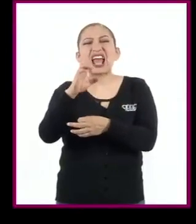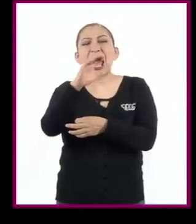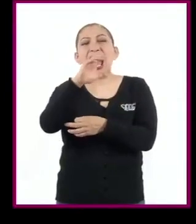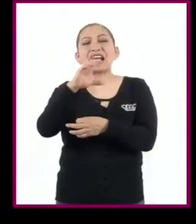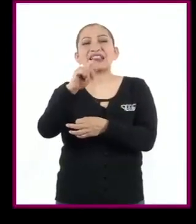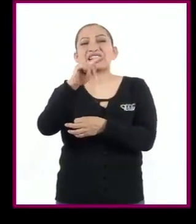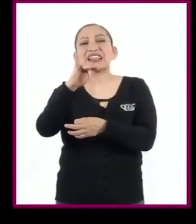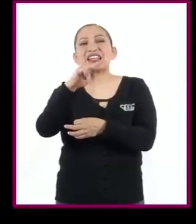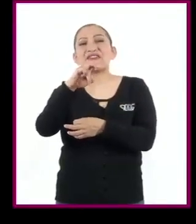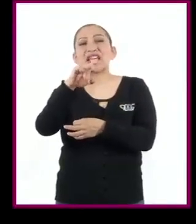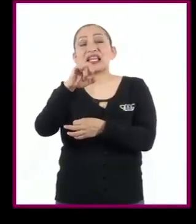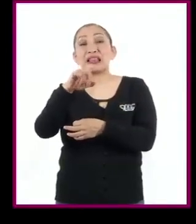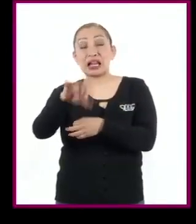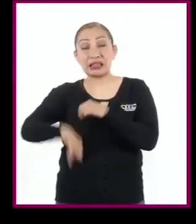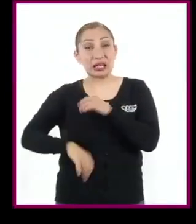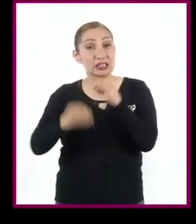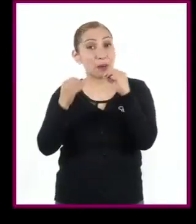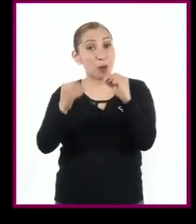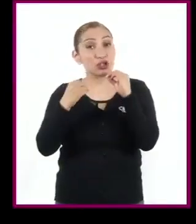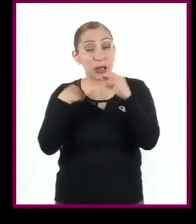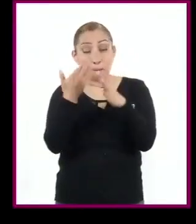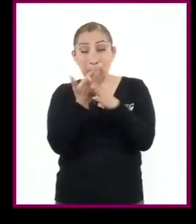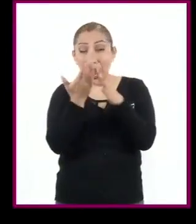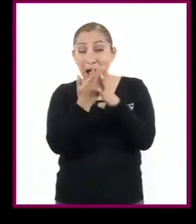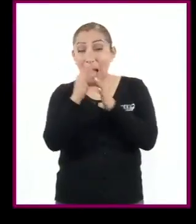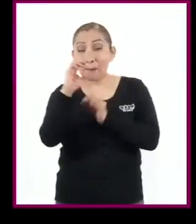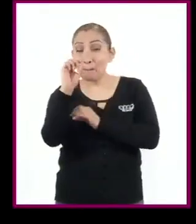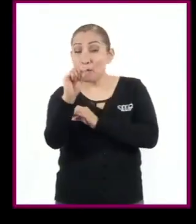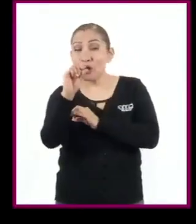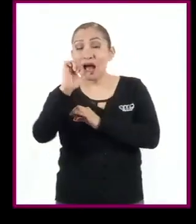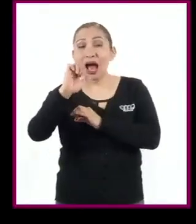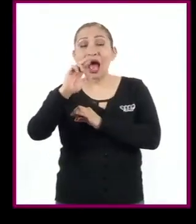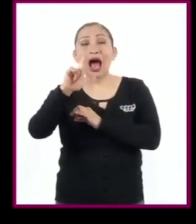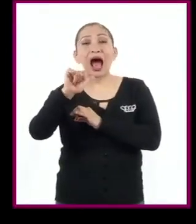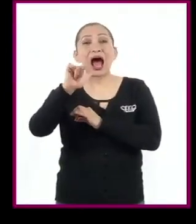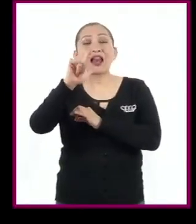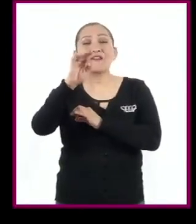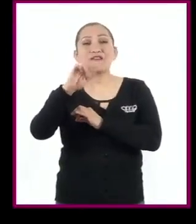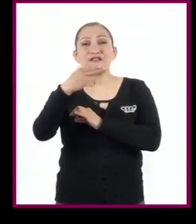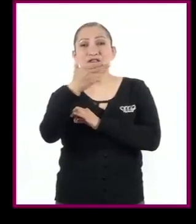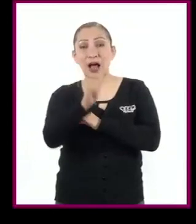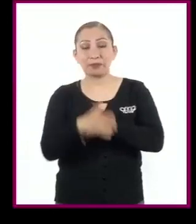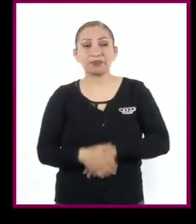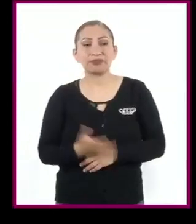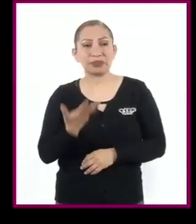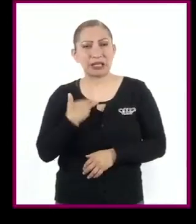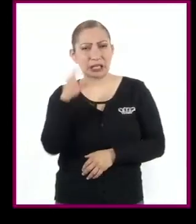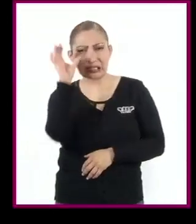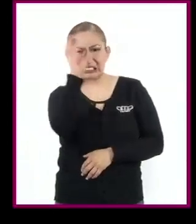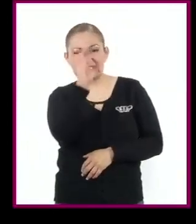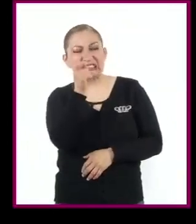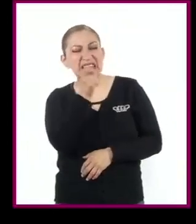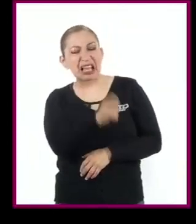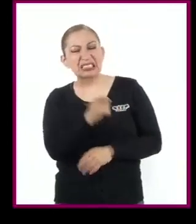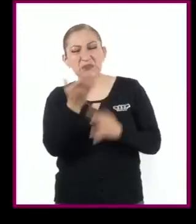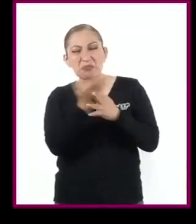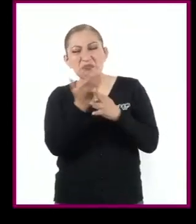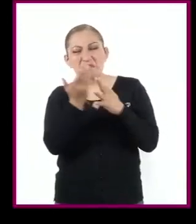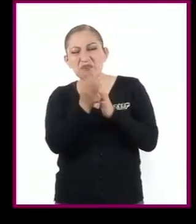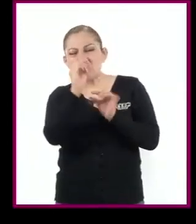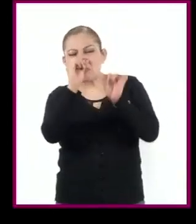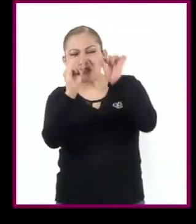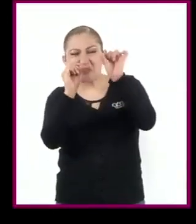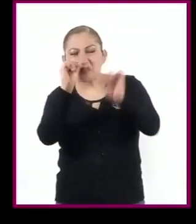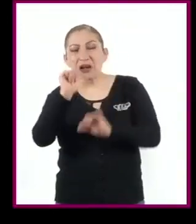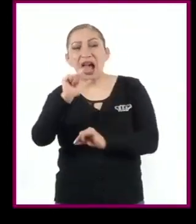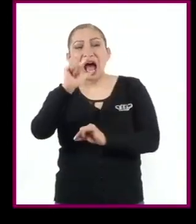todo, estaba muy interesado en las partículas alfa. tenía curiosidad sobre las partículas